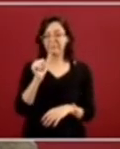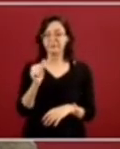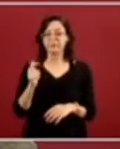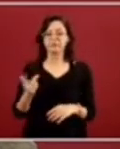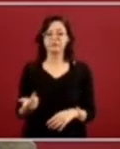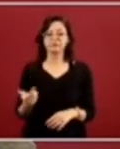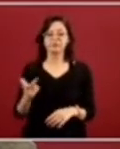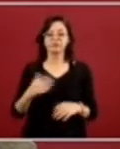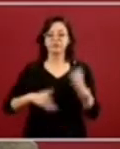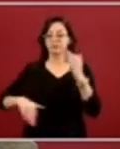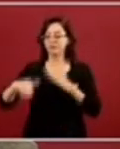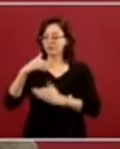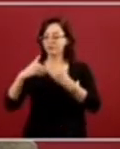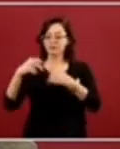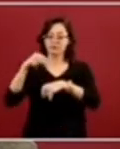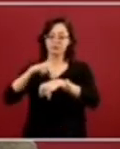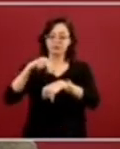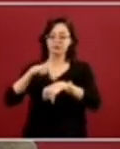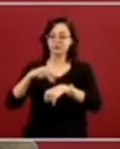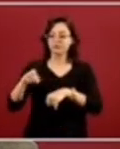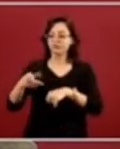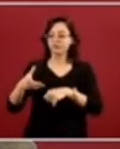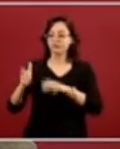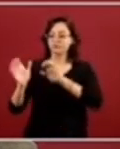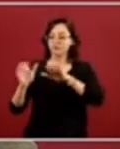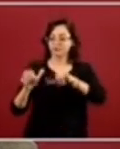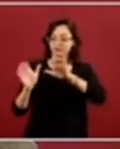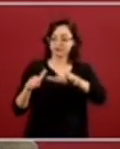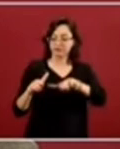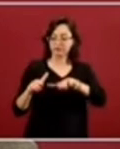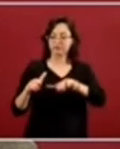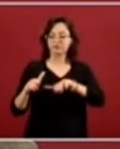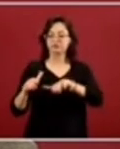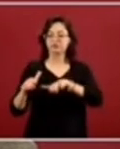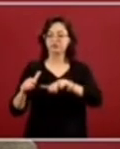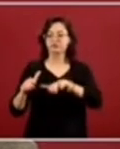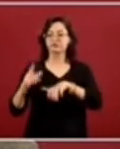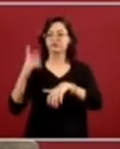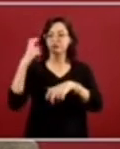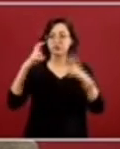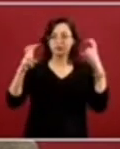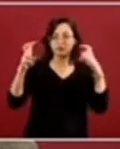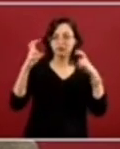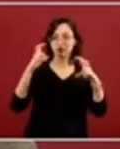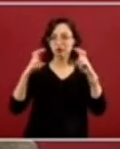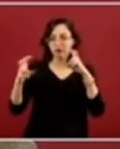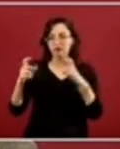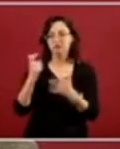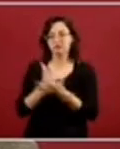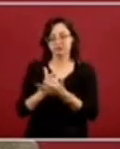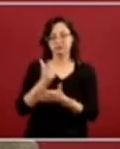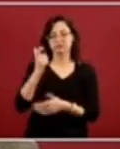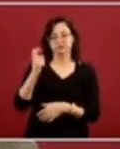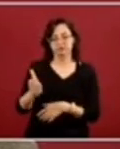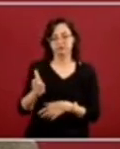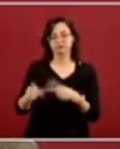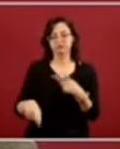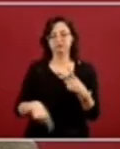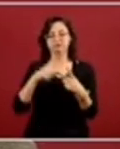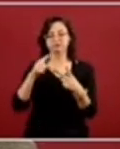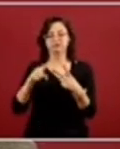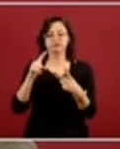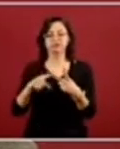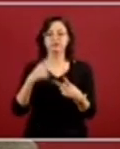todos nuestros compañeros que se inscriban a la convocatoria. El segundo es, vamos a hacer